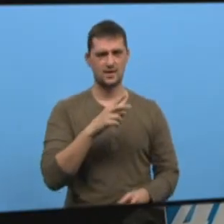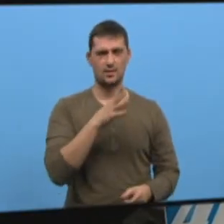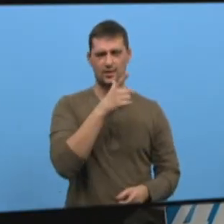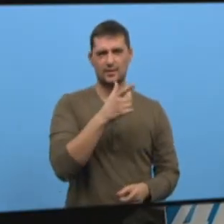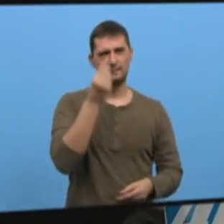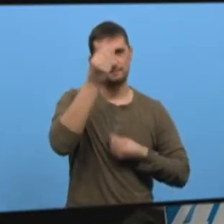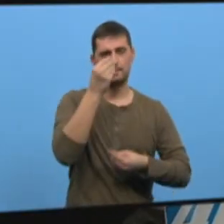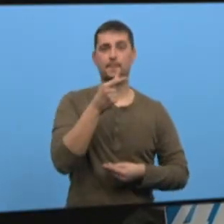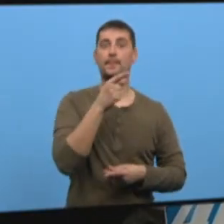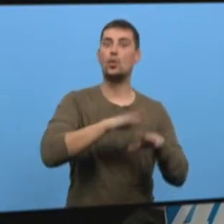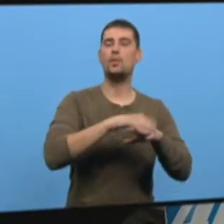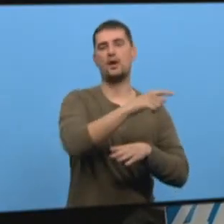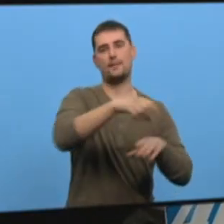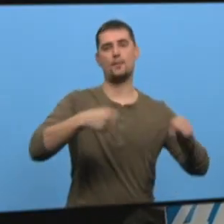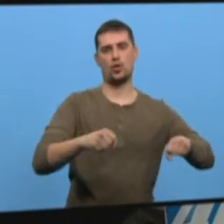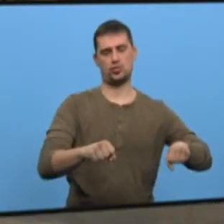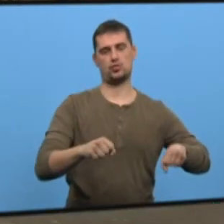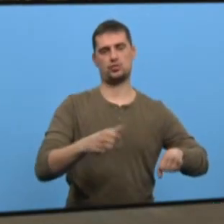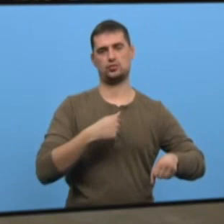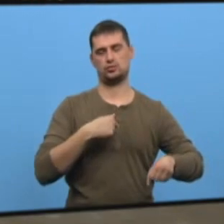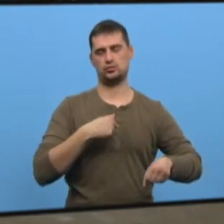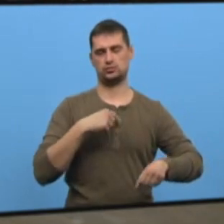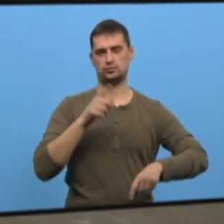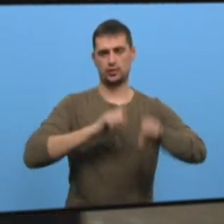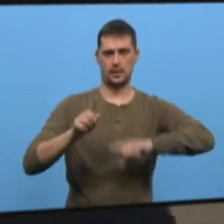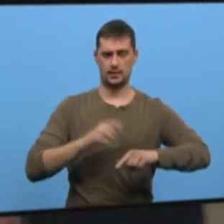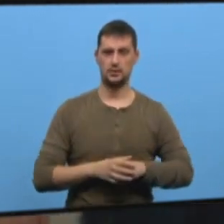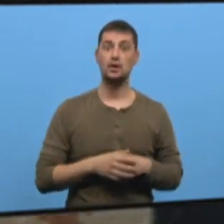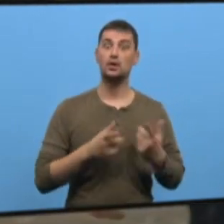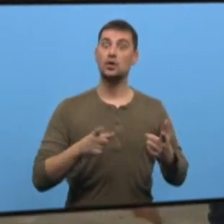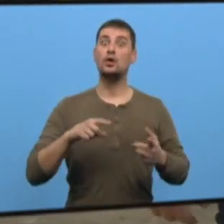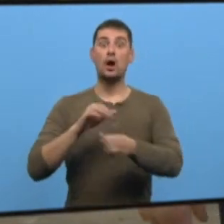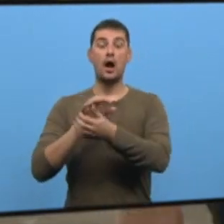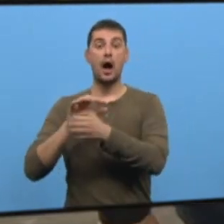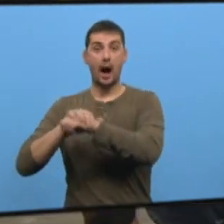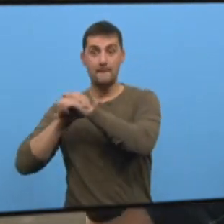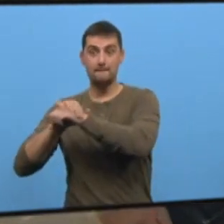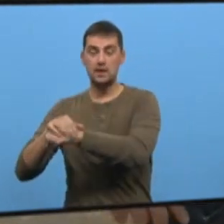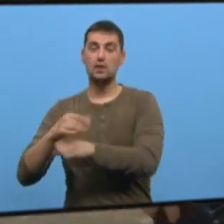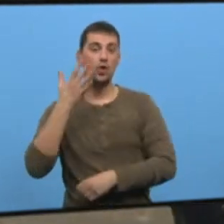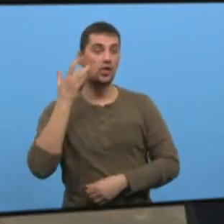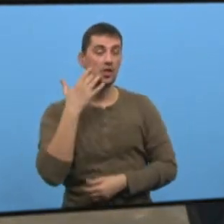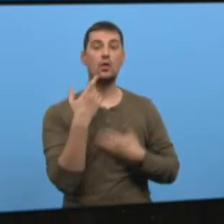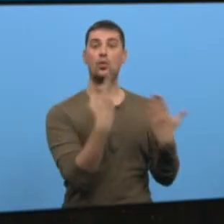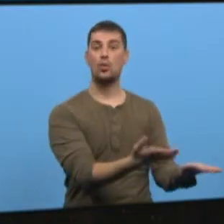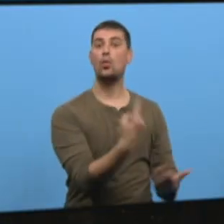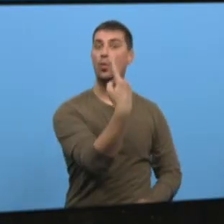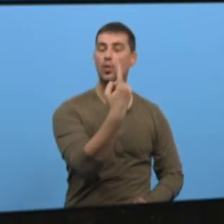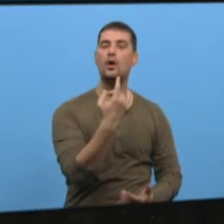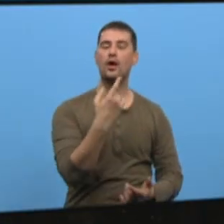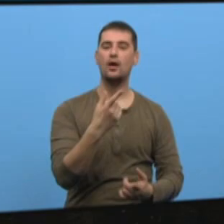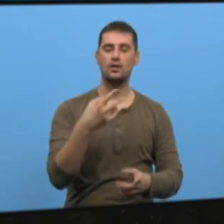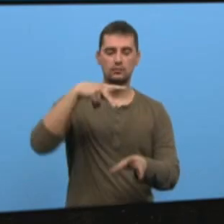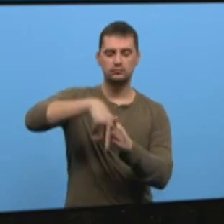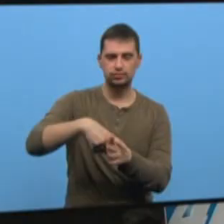entendía que for que que me feron esa situación que un amigo de una por casid not que necesitaba